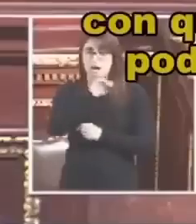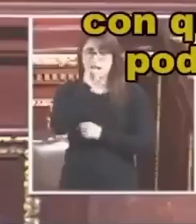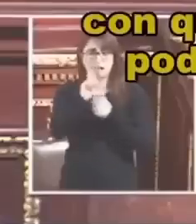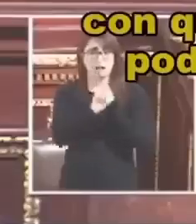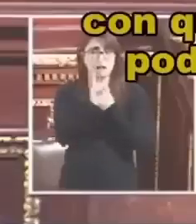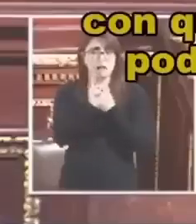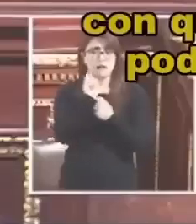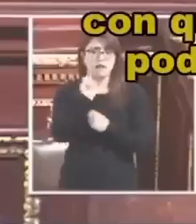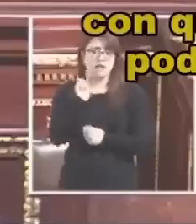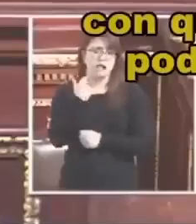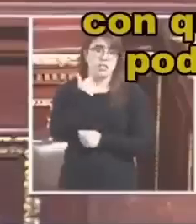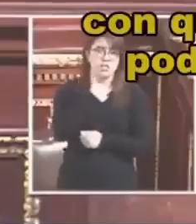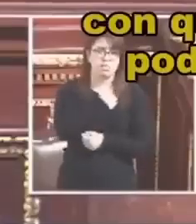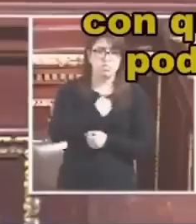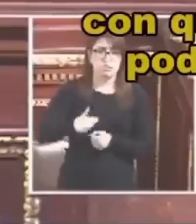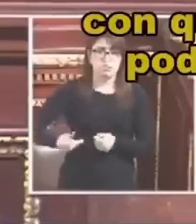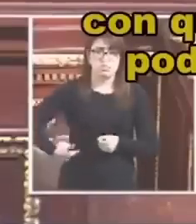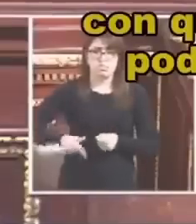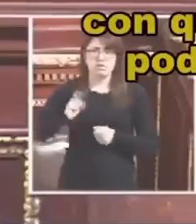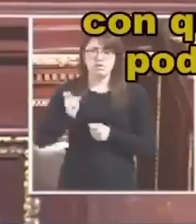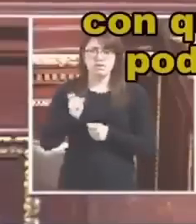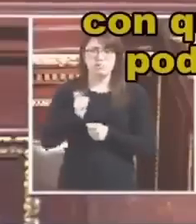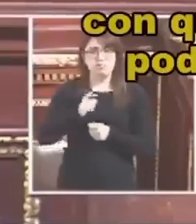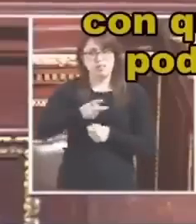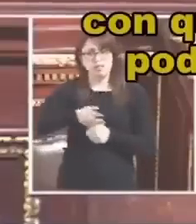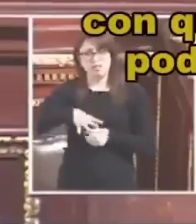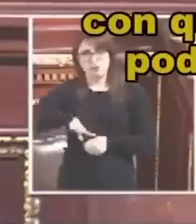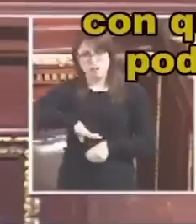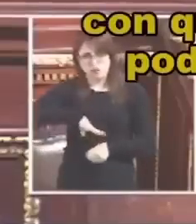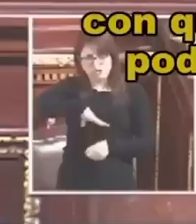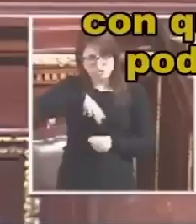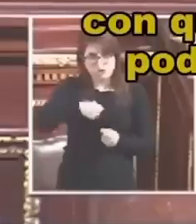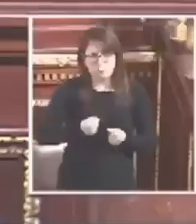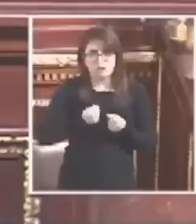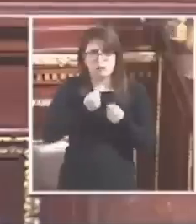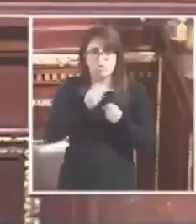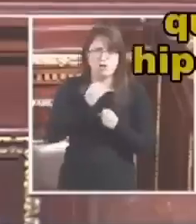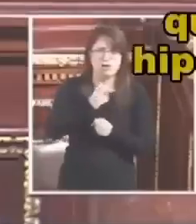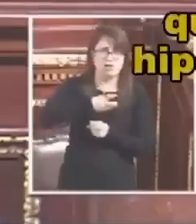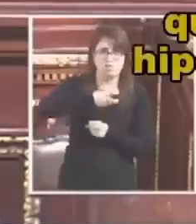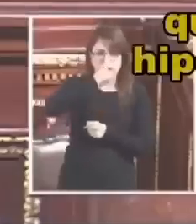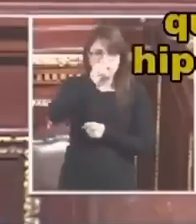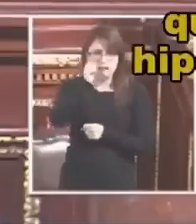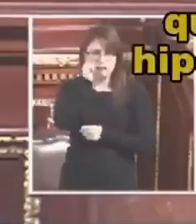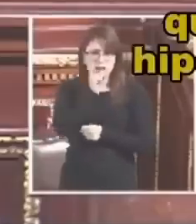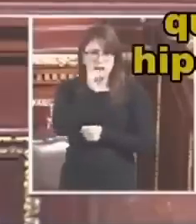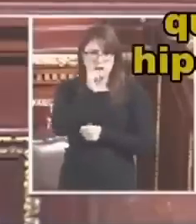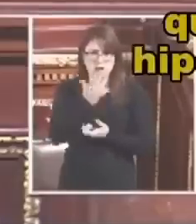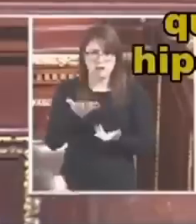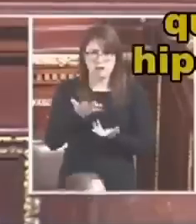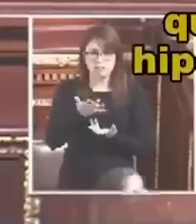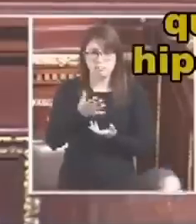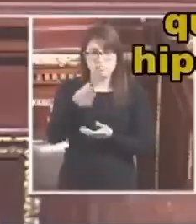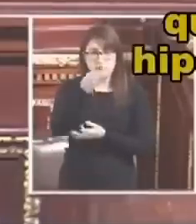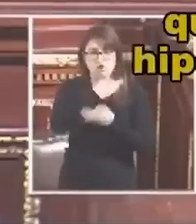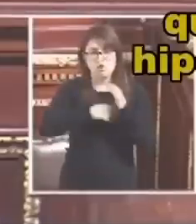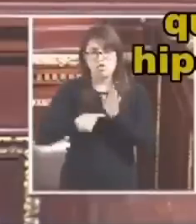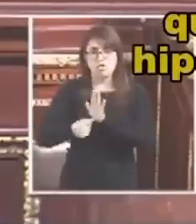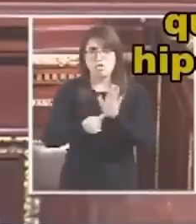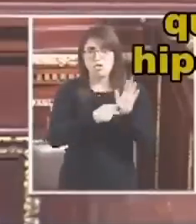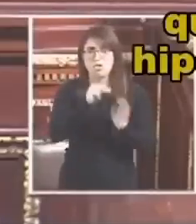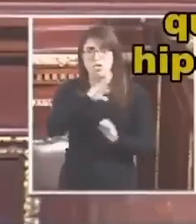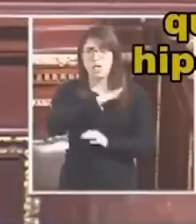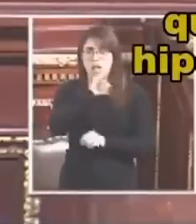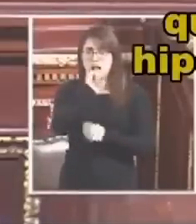presidente concentra todo el poder debilitando a los contrapesos que no tenemos problema con la hipocresía